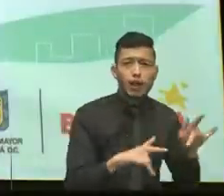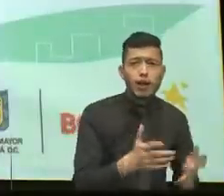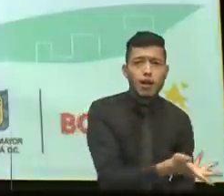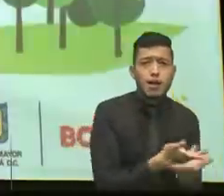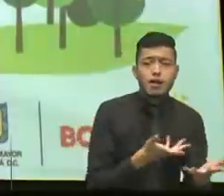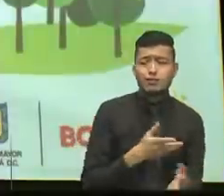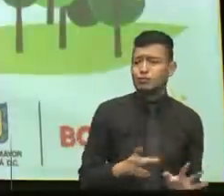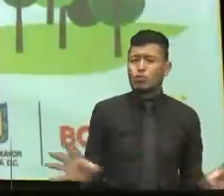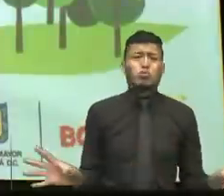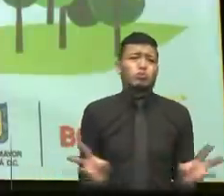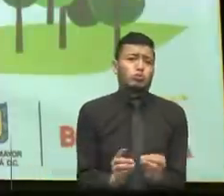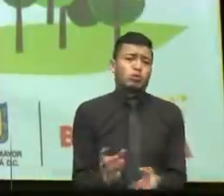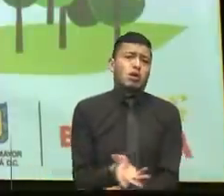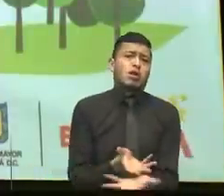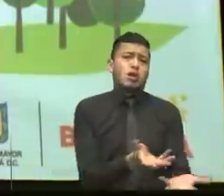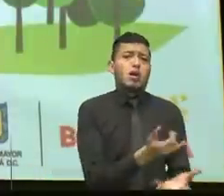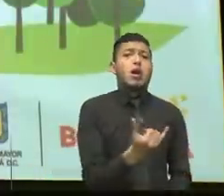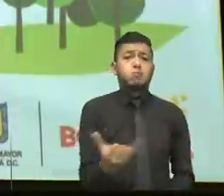todo.